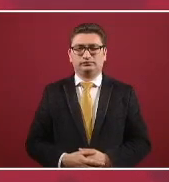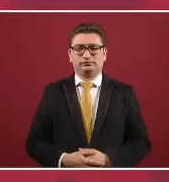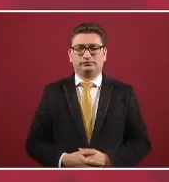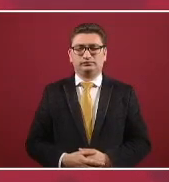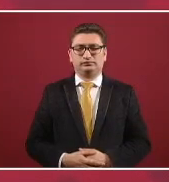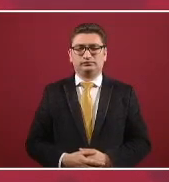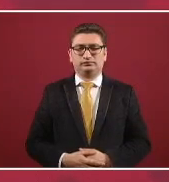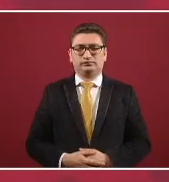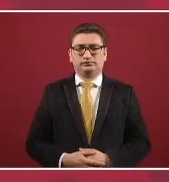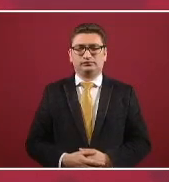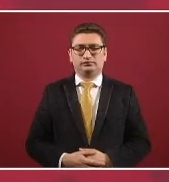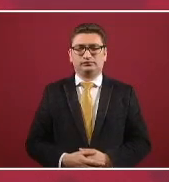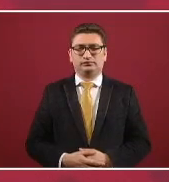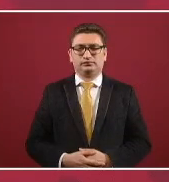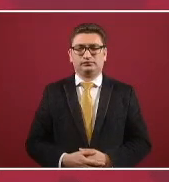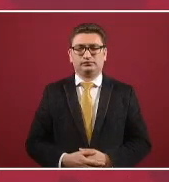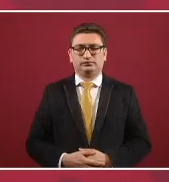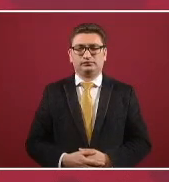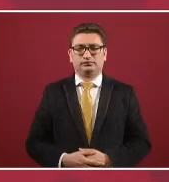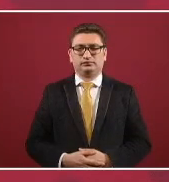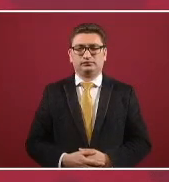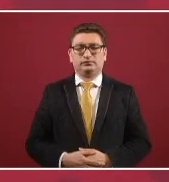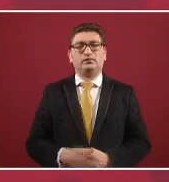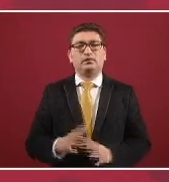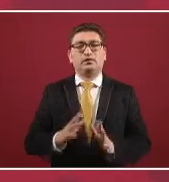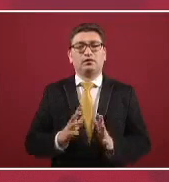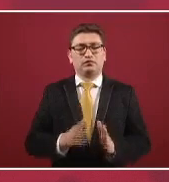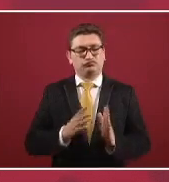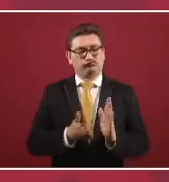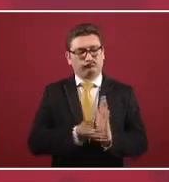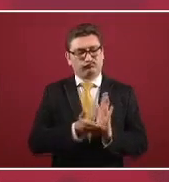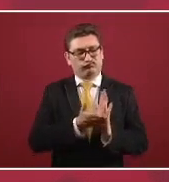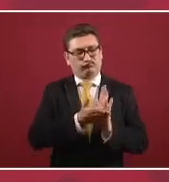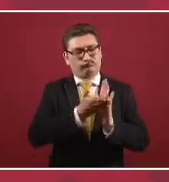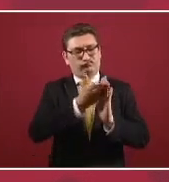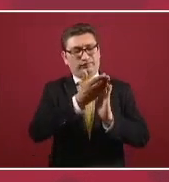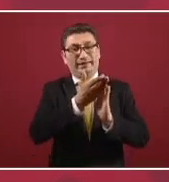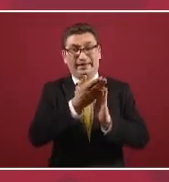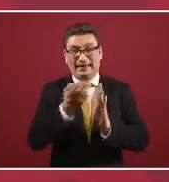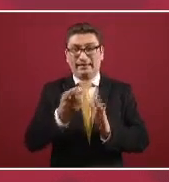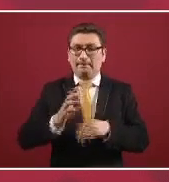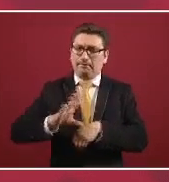trabajos para reforzar la presa,